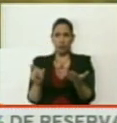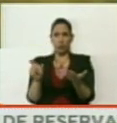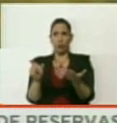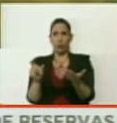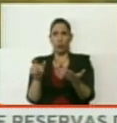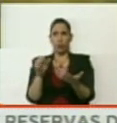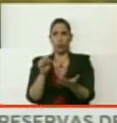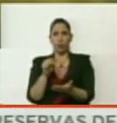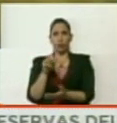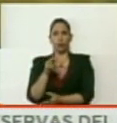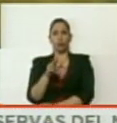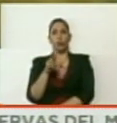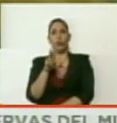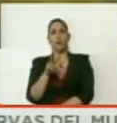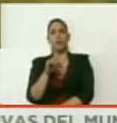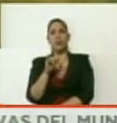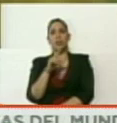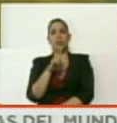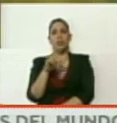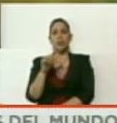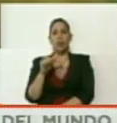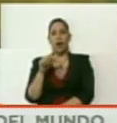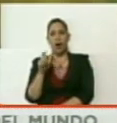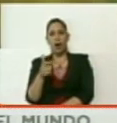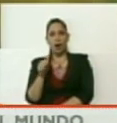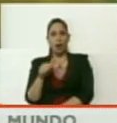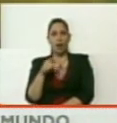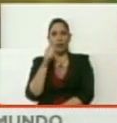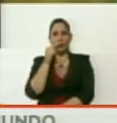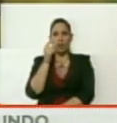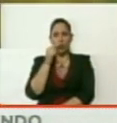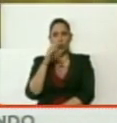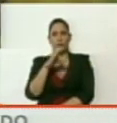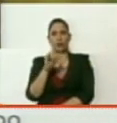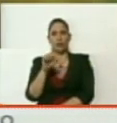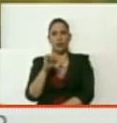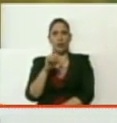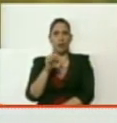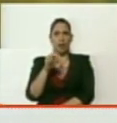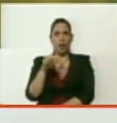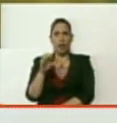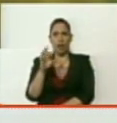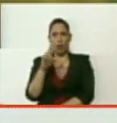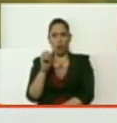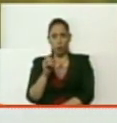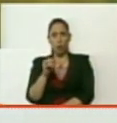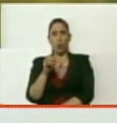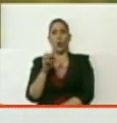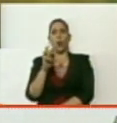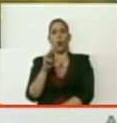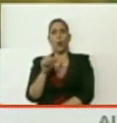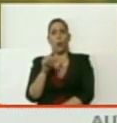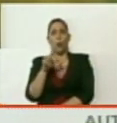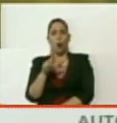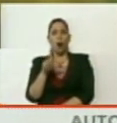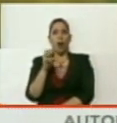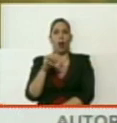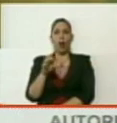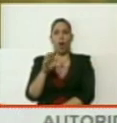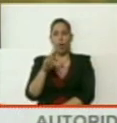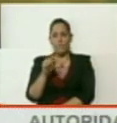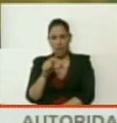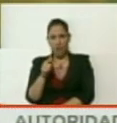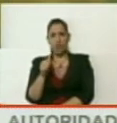Zubillaga, señor Zuluaga, señor Cisneros, señor Volmer, es contra usted también,